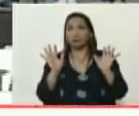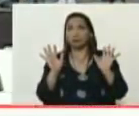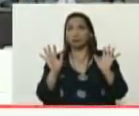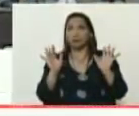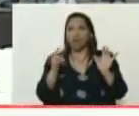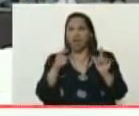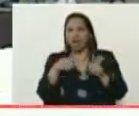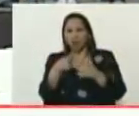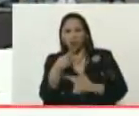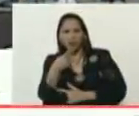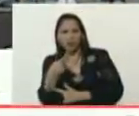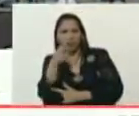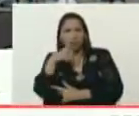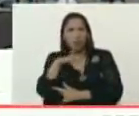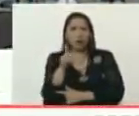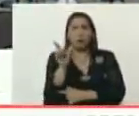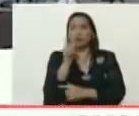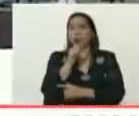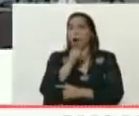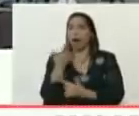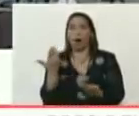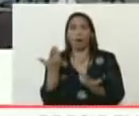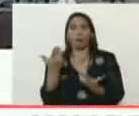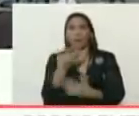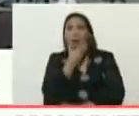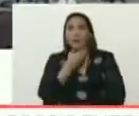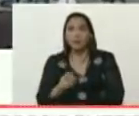Amenazan al pueblo con que no va a haber Navidades.